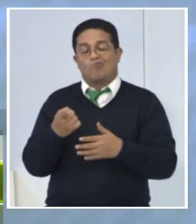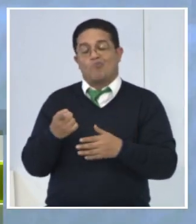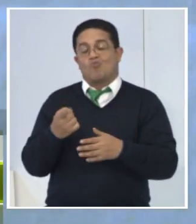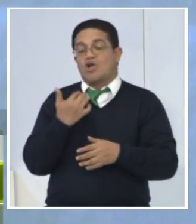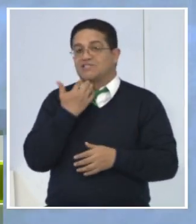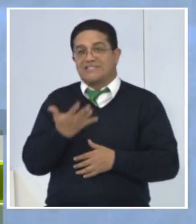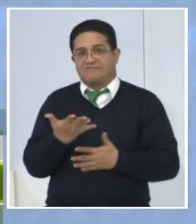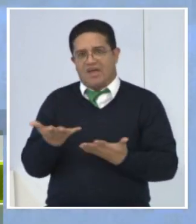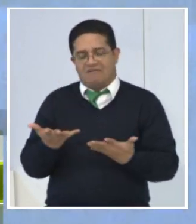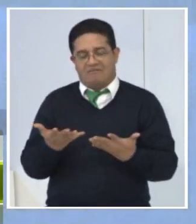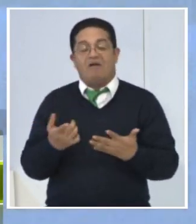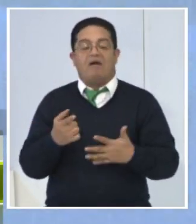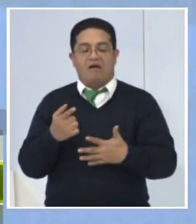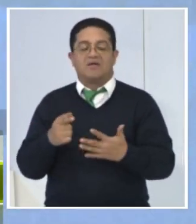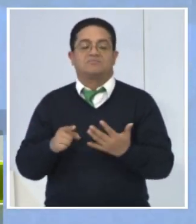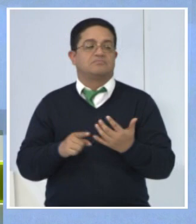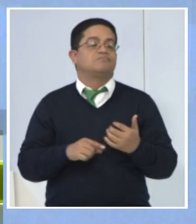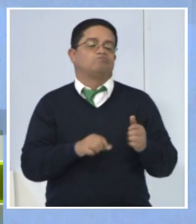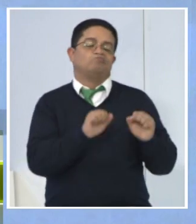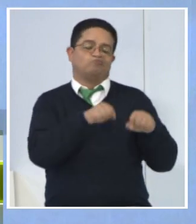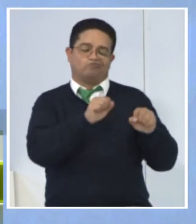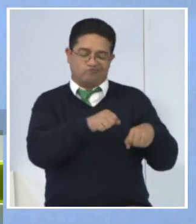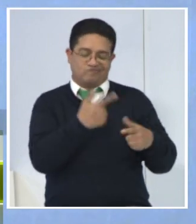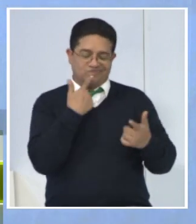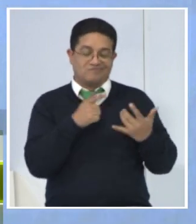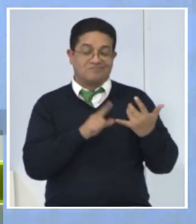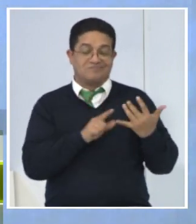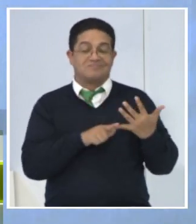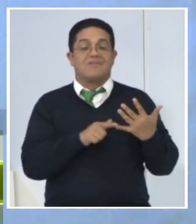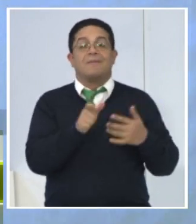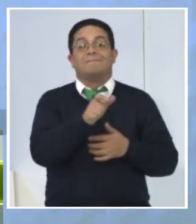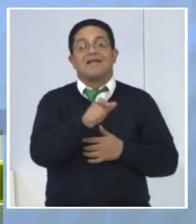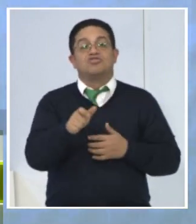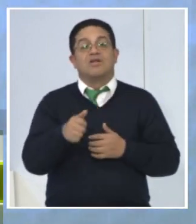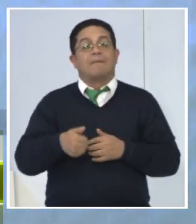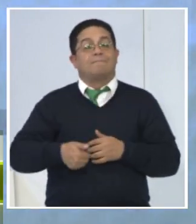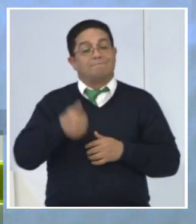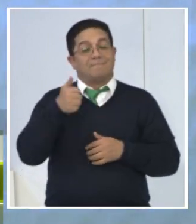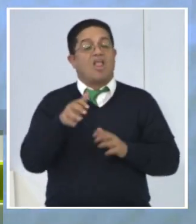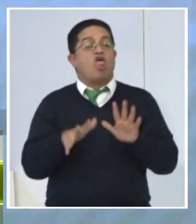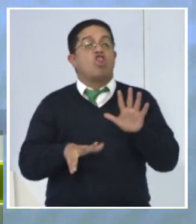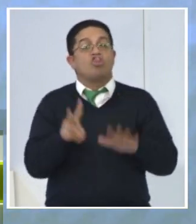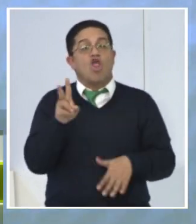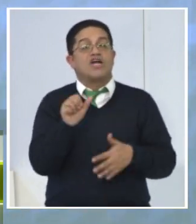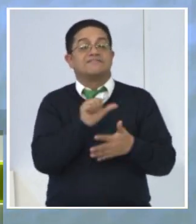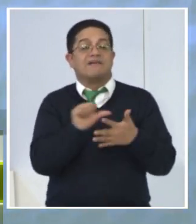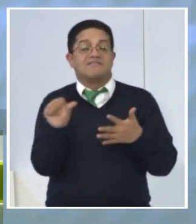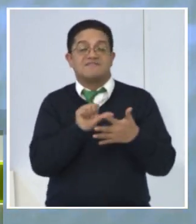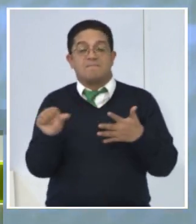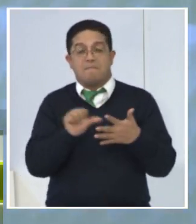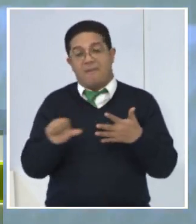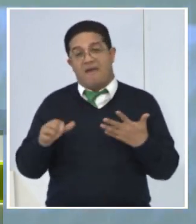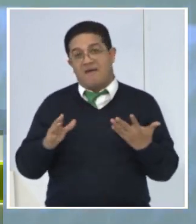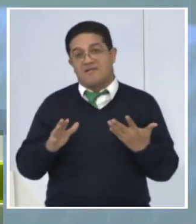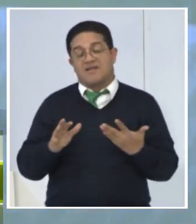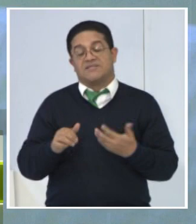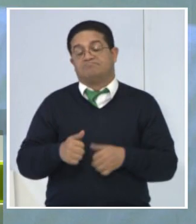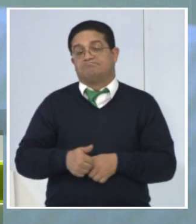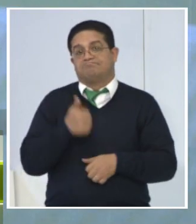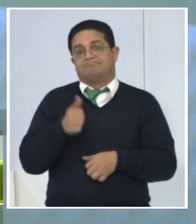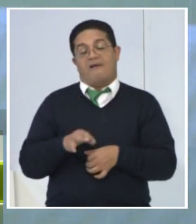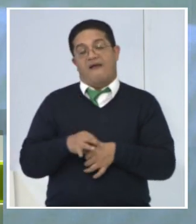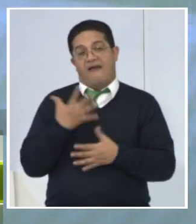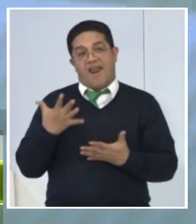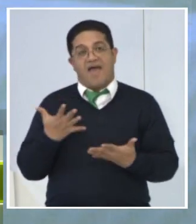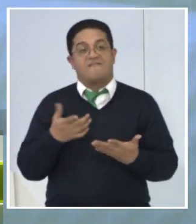decir, en literaturas expresan a pacientes con más de 12 semanas de evolución, inclusive puede ser hasta más crónico,